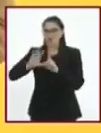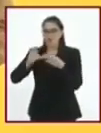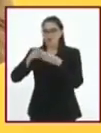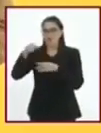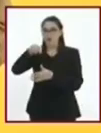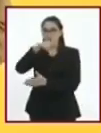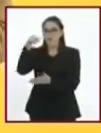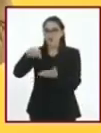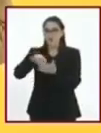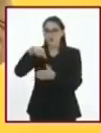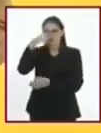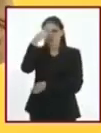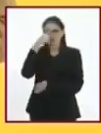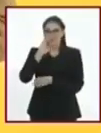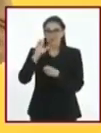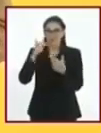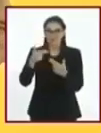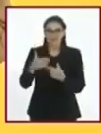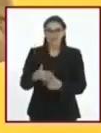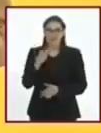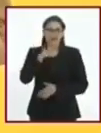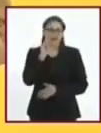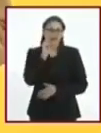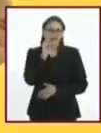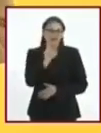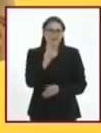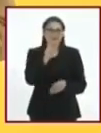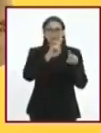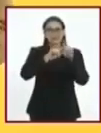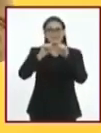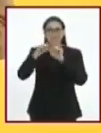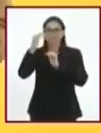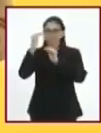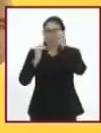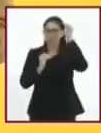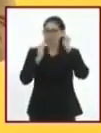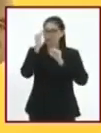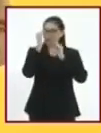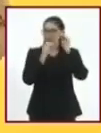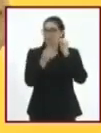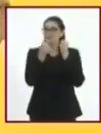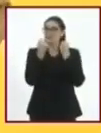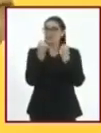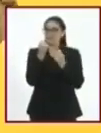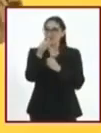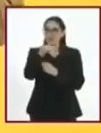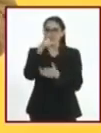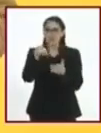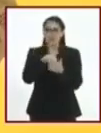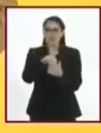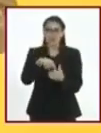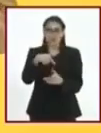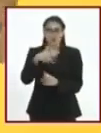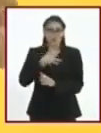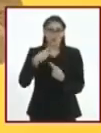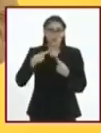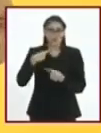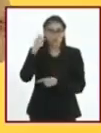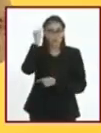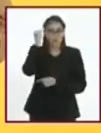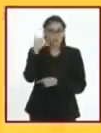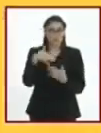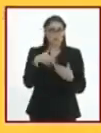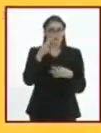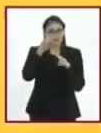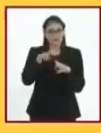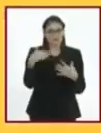darán cuenta de que a pesar de las desigualdades en las que viven, los pueblos indígenas tienen una extraordinaria riqueza